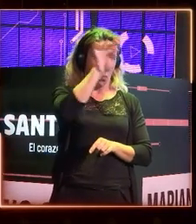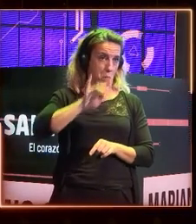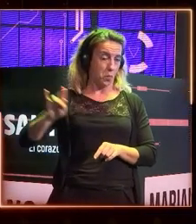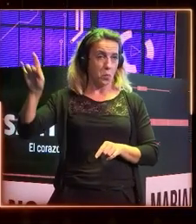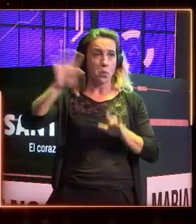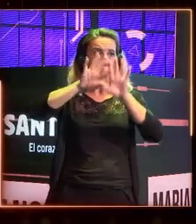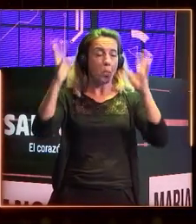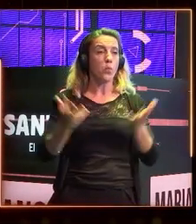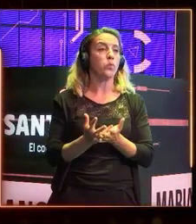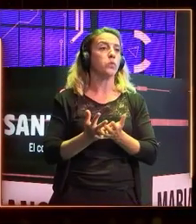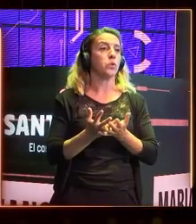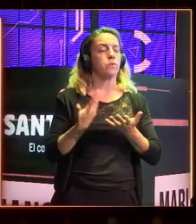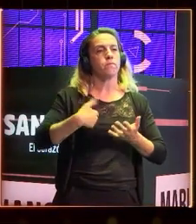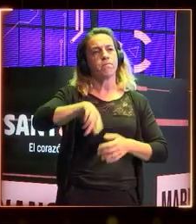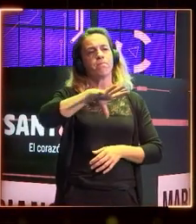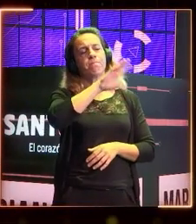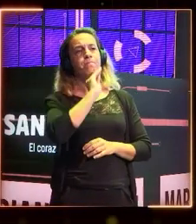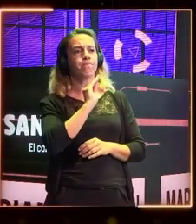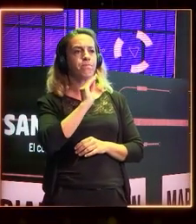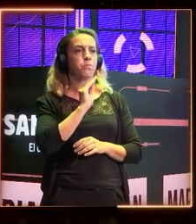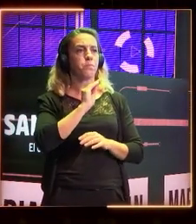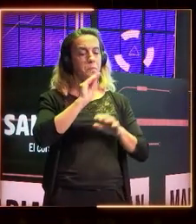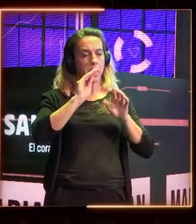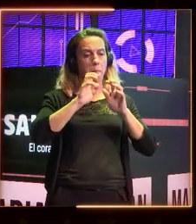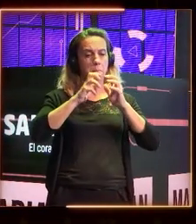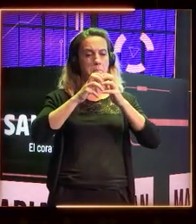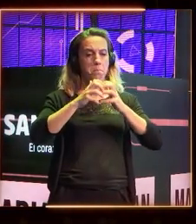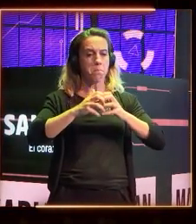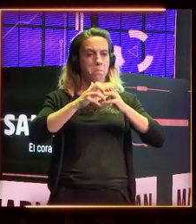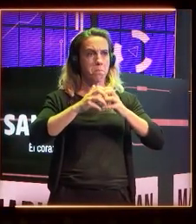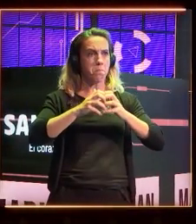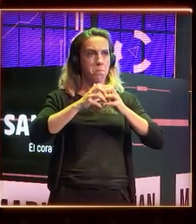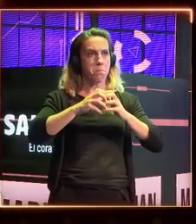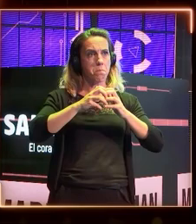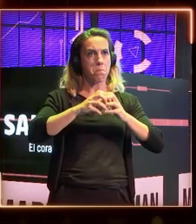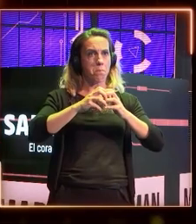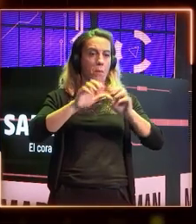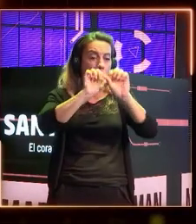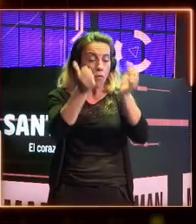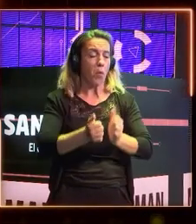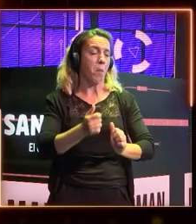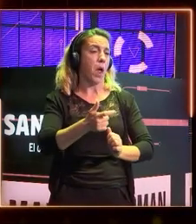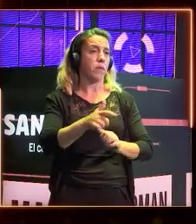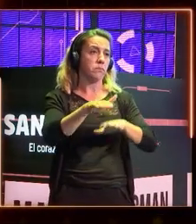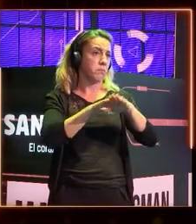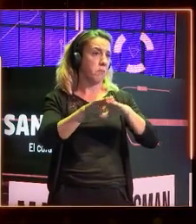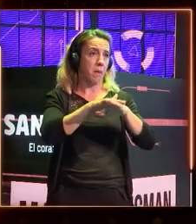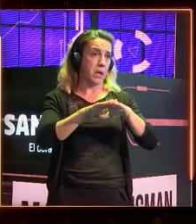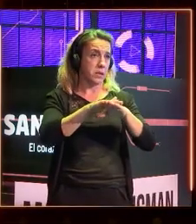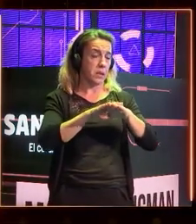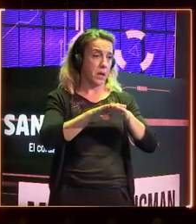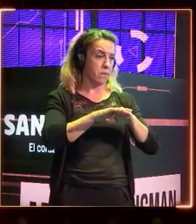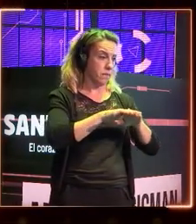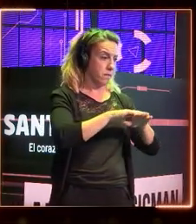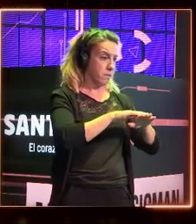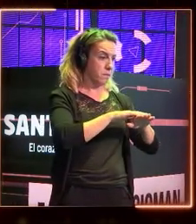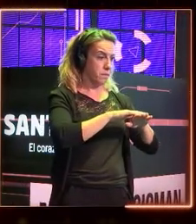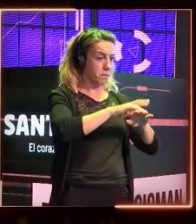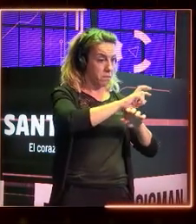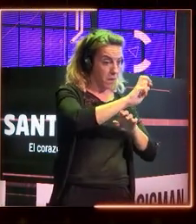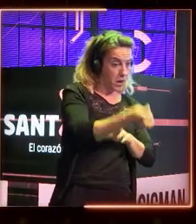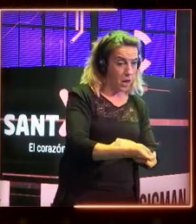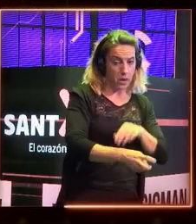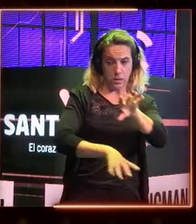identificó y lo que entendió es que había un mecanismo muy simple muy simple que era simplemente variar seleccionar variar